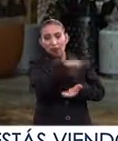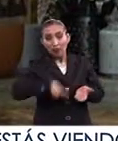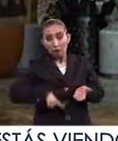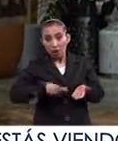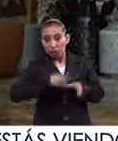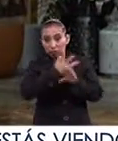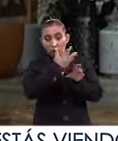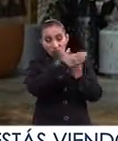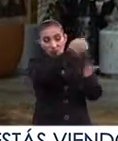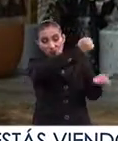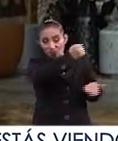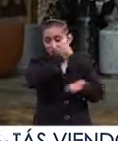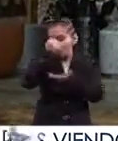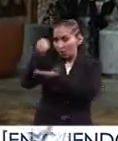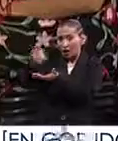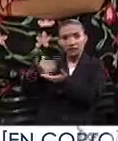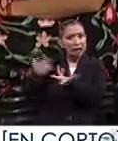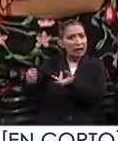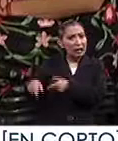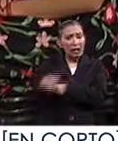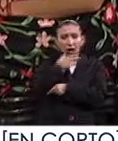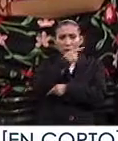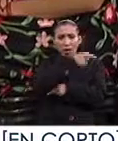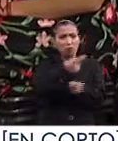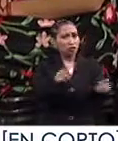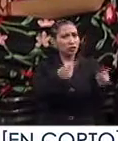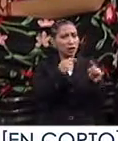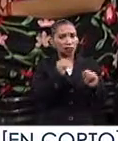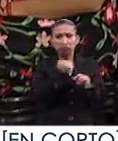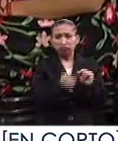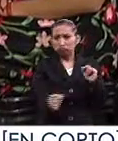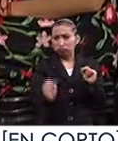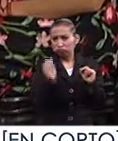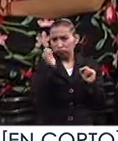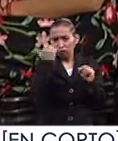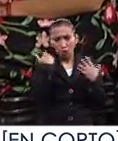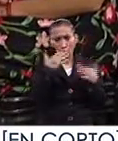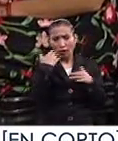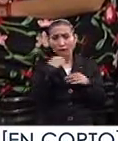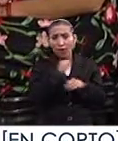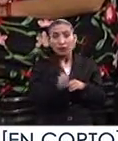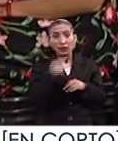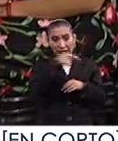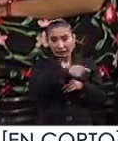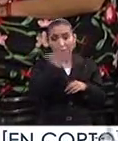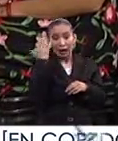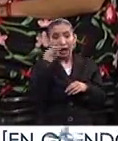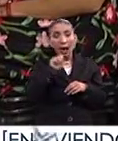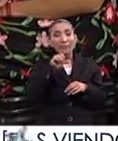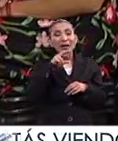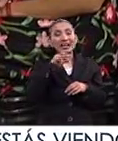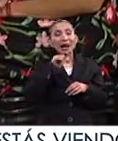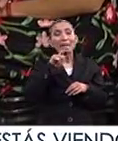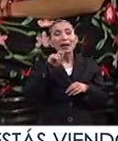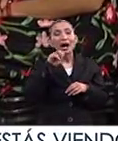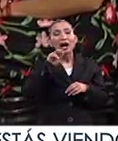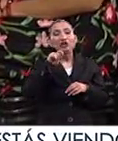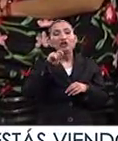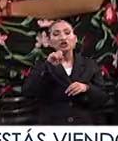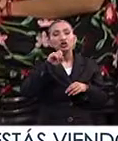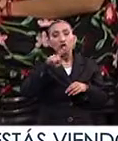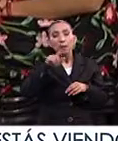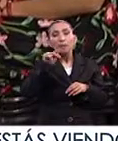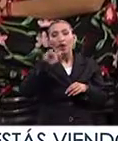del gobierno de los Estados Unidos. Bueno, él es un musicólogo muy, muy conocido. ¿Esto es lo que era el American Patchwork Project?